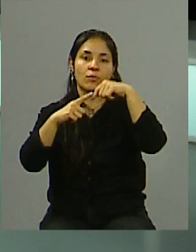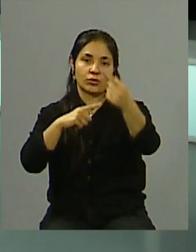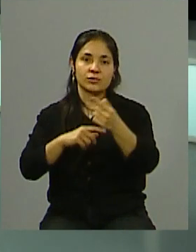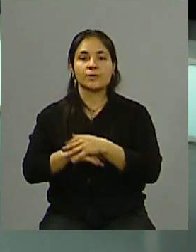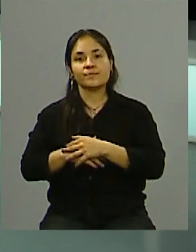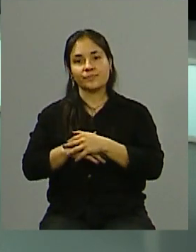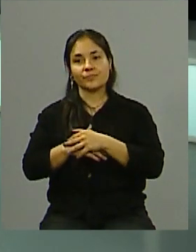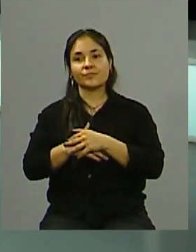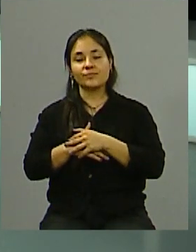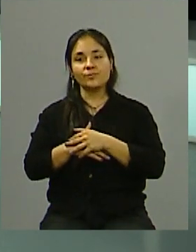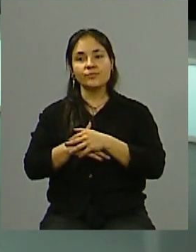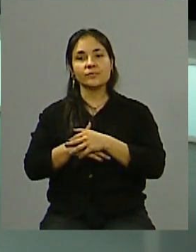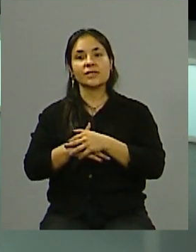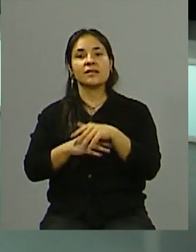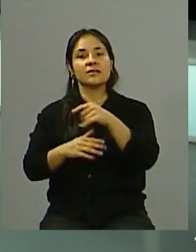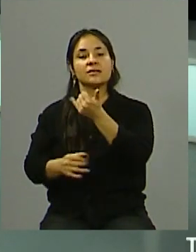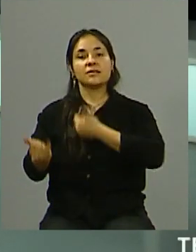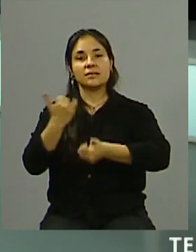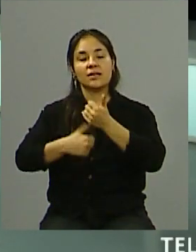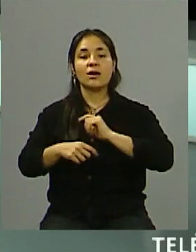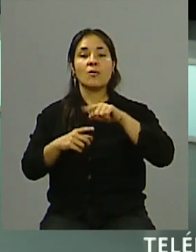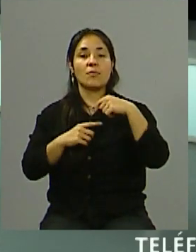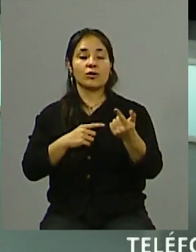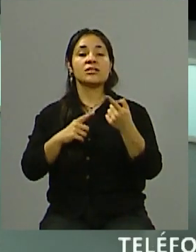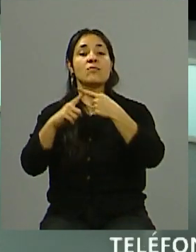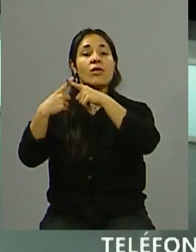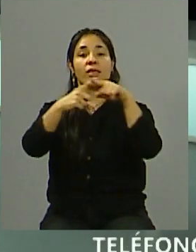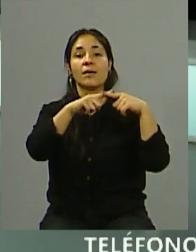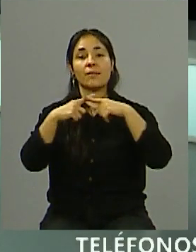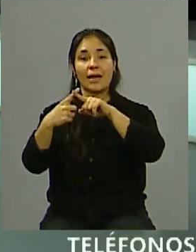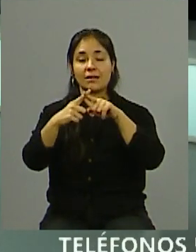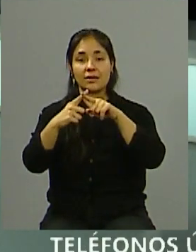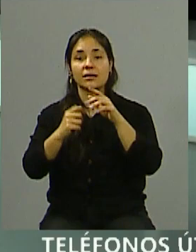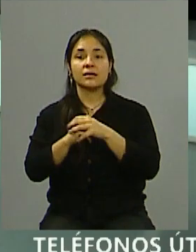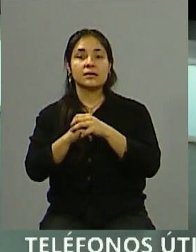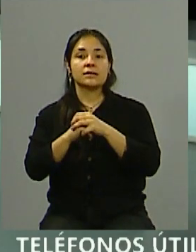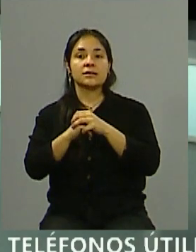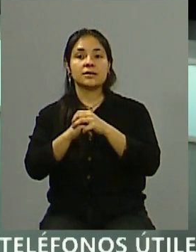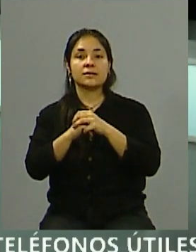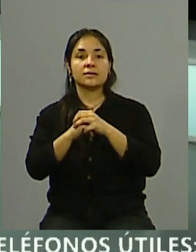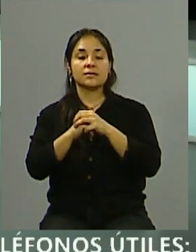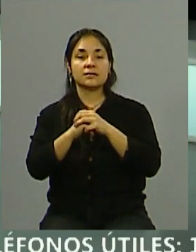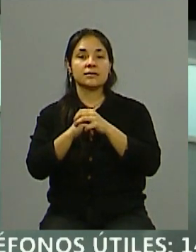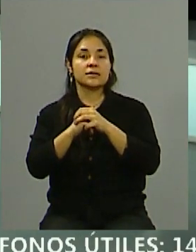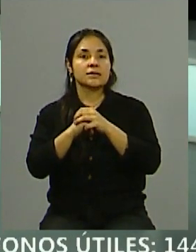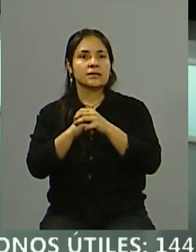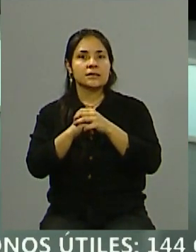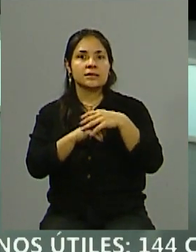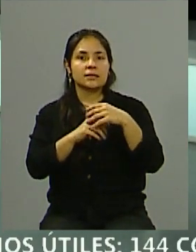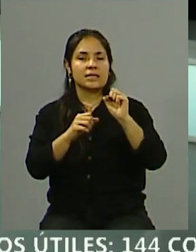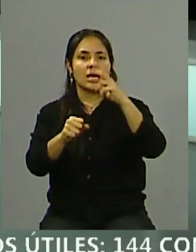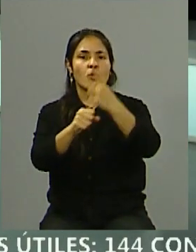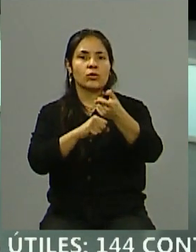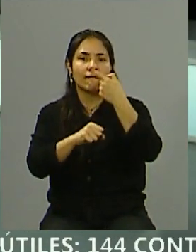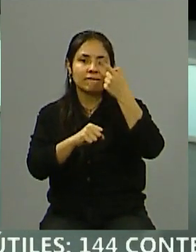repasando un poquito lo que hablábamos, que crees que el próximo debate no va a tener este interés que despertó tan importante este primer